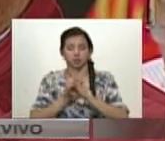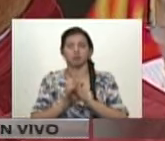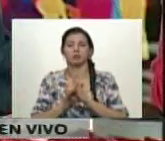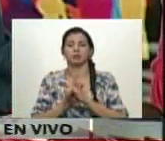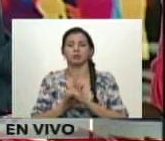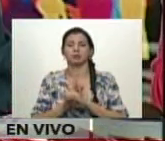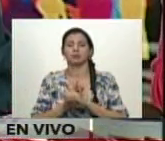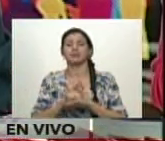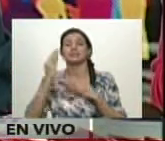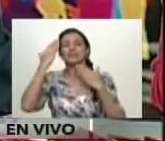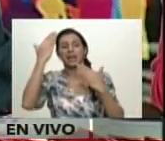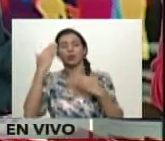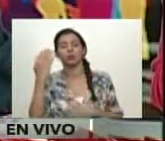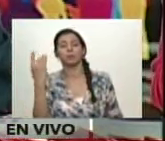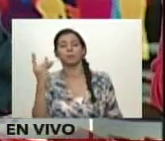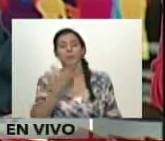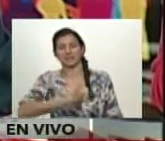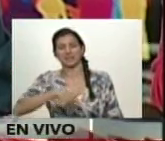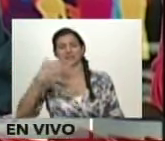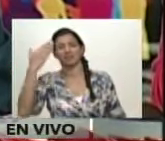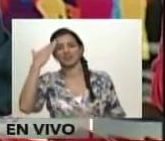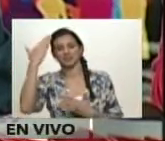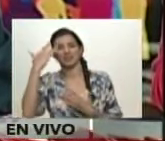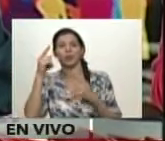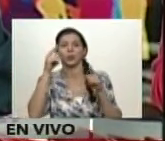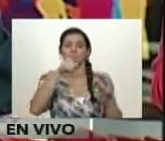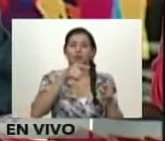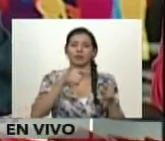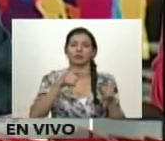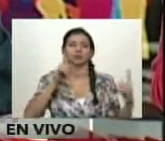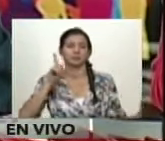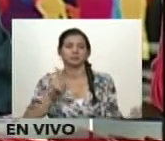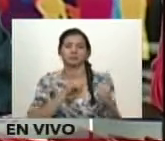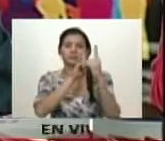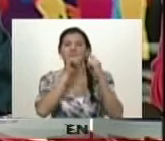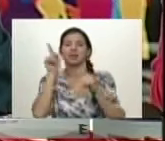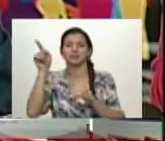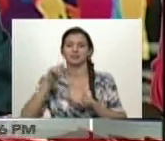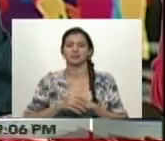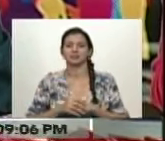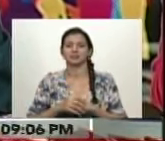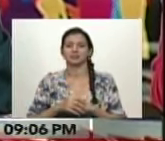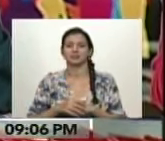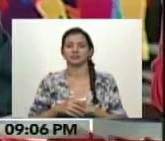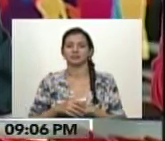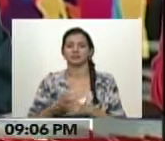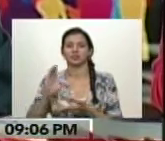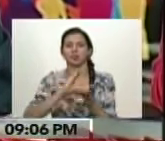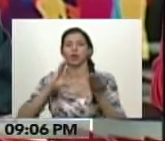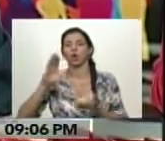mandó saludos. Adán y Evo se encontrarán en Cochabamba.